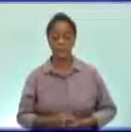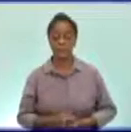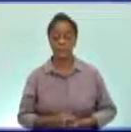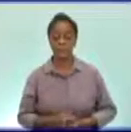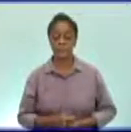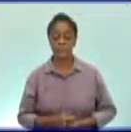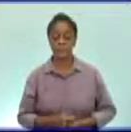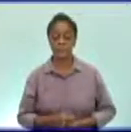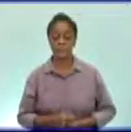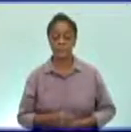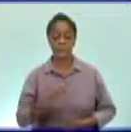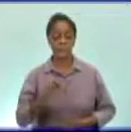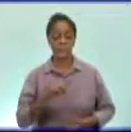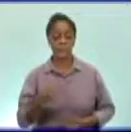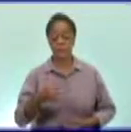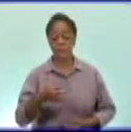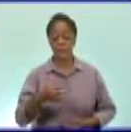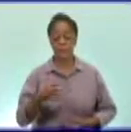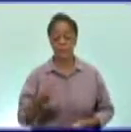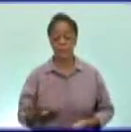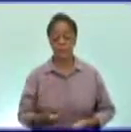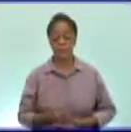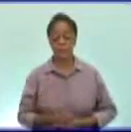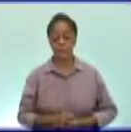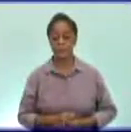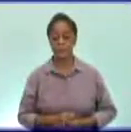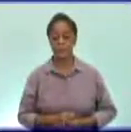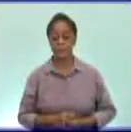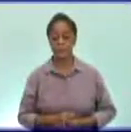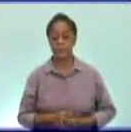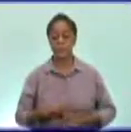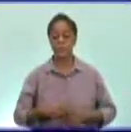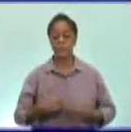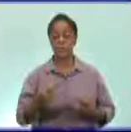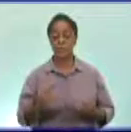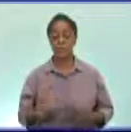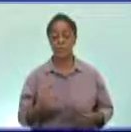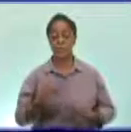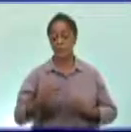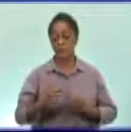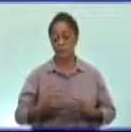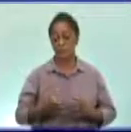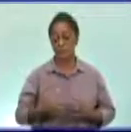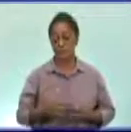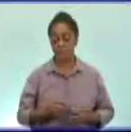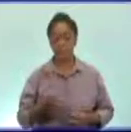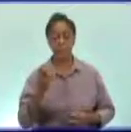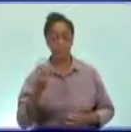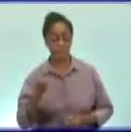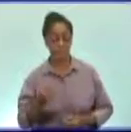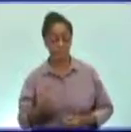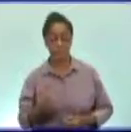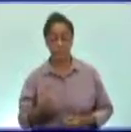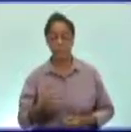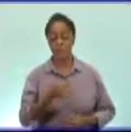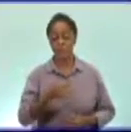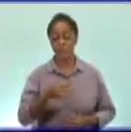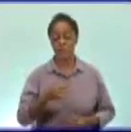y son organismos porque están formados por numerosas